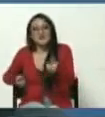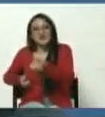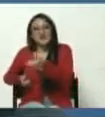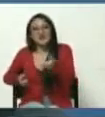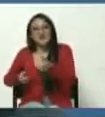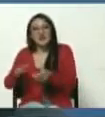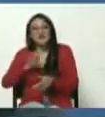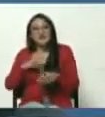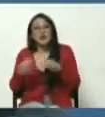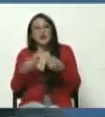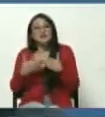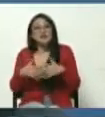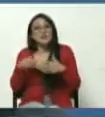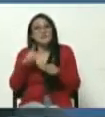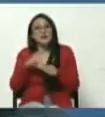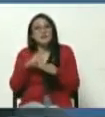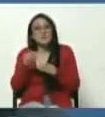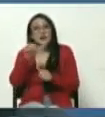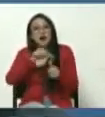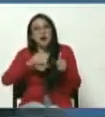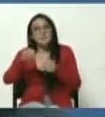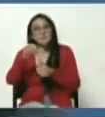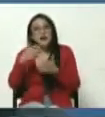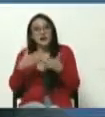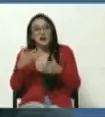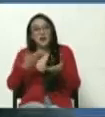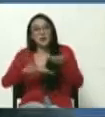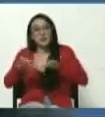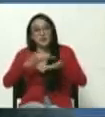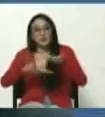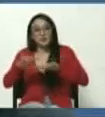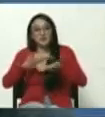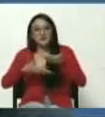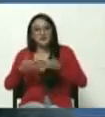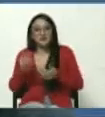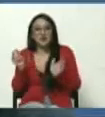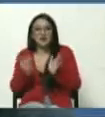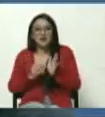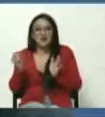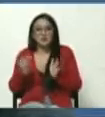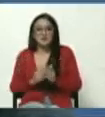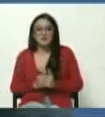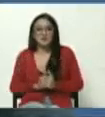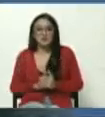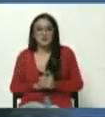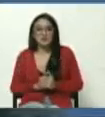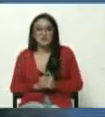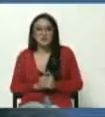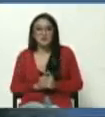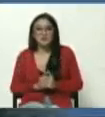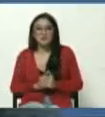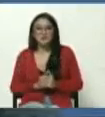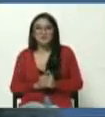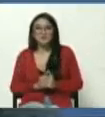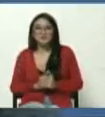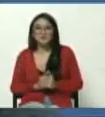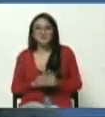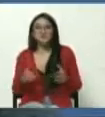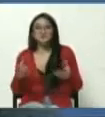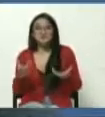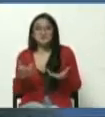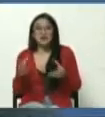producidos por Pesquivén para restituir la cadena de comercialización inmediatamente para el sector